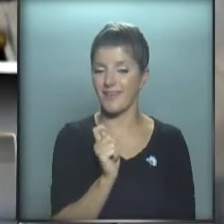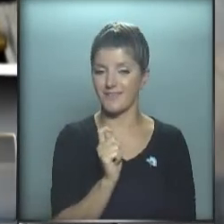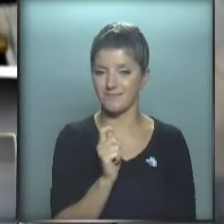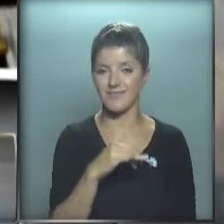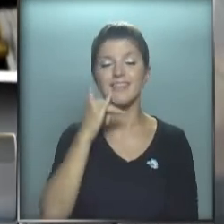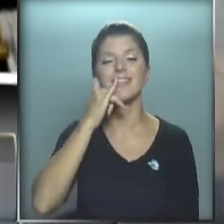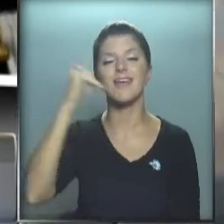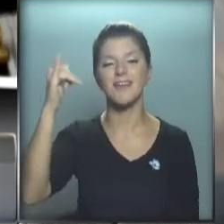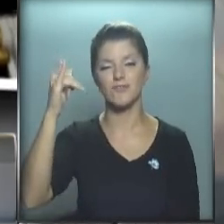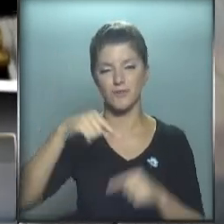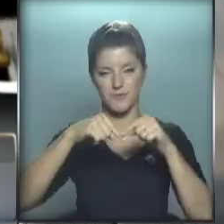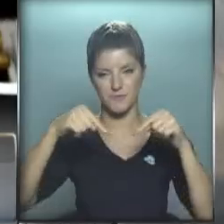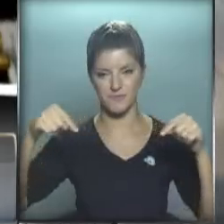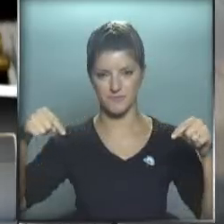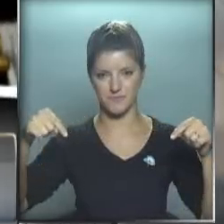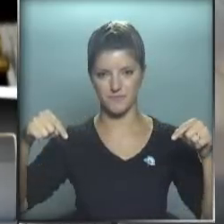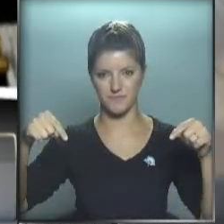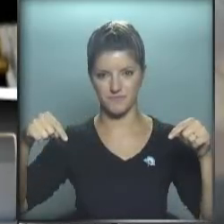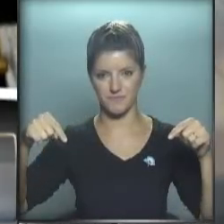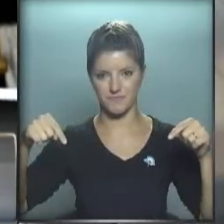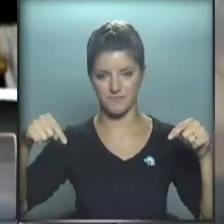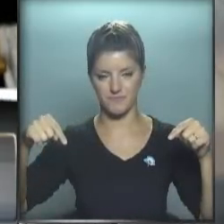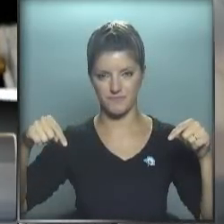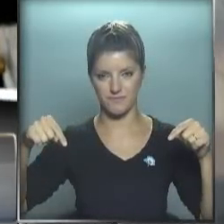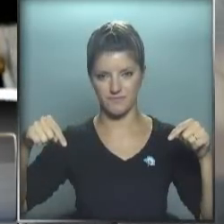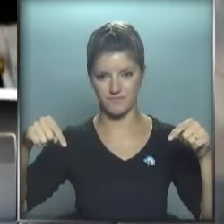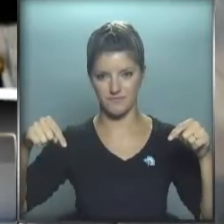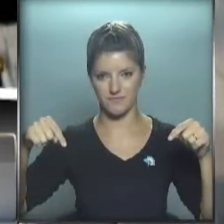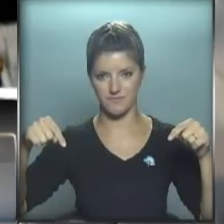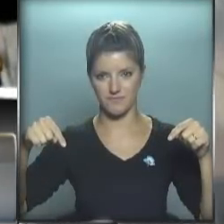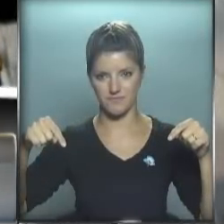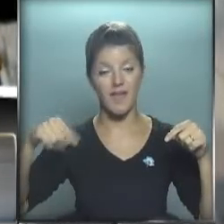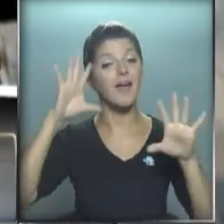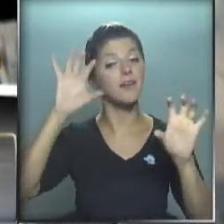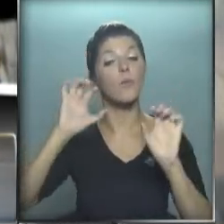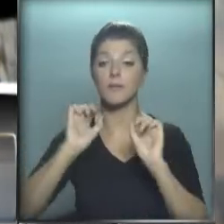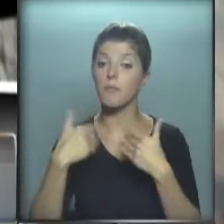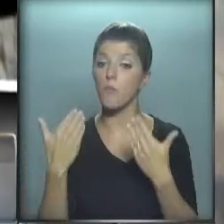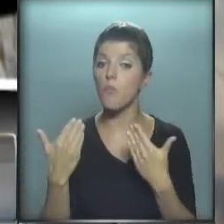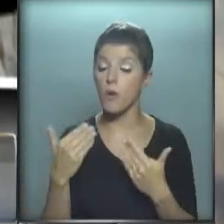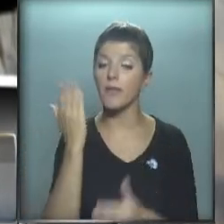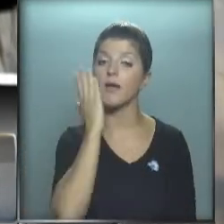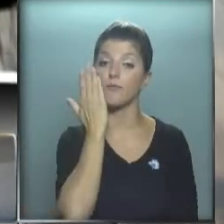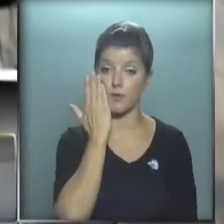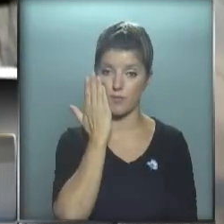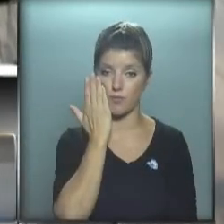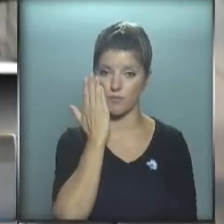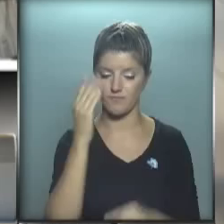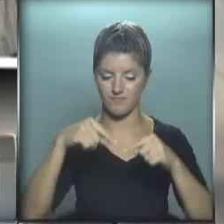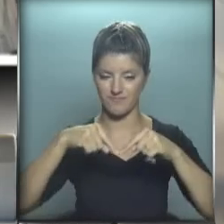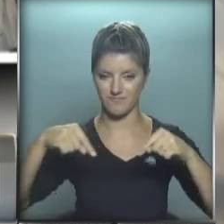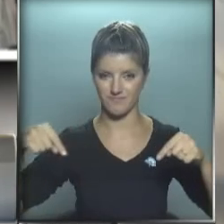08004 1777 4535 0709 Recuerden que también pueden hacerlo a través de la red social